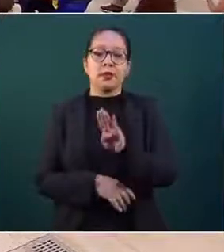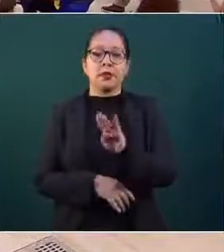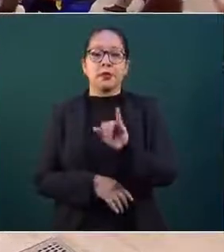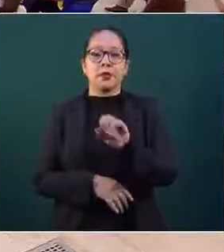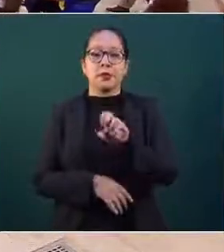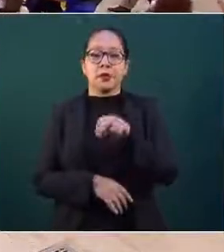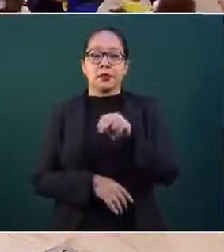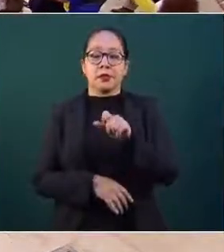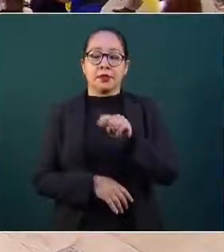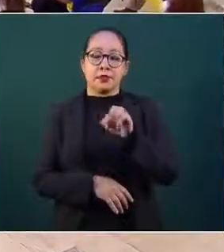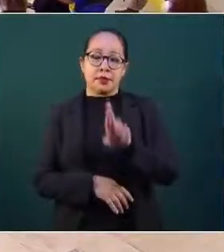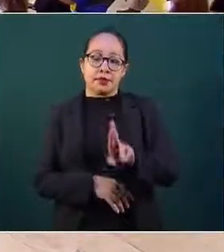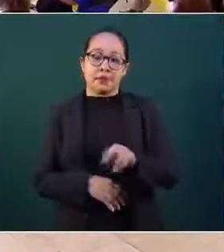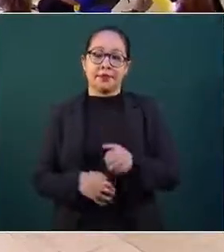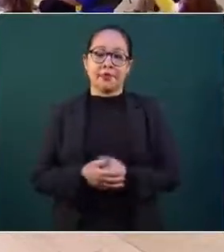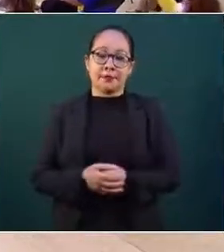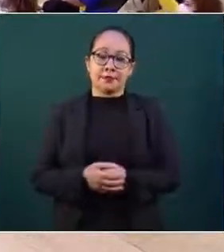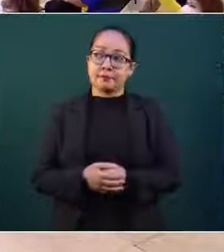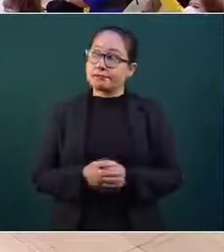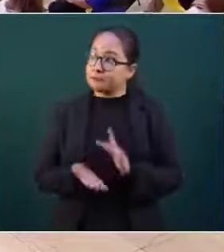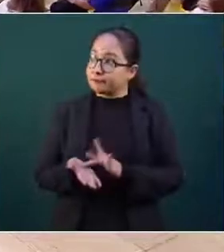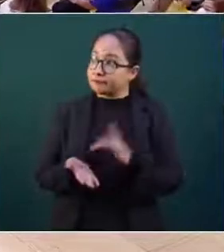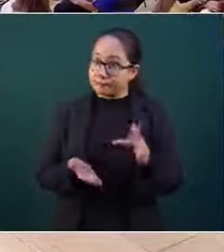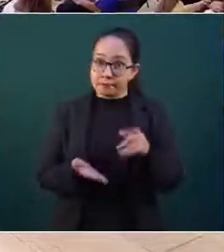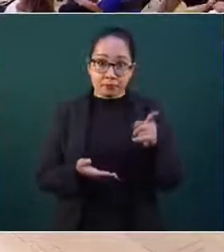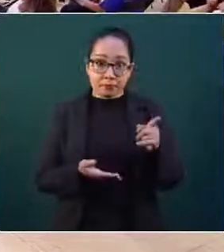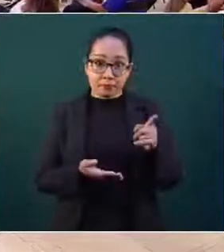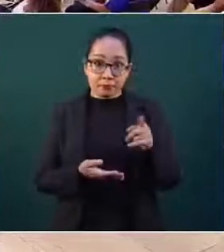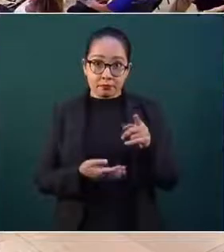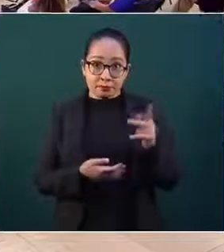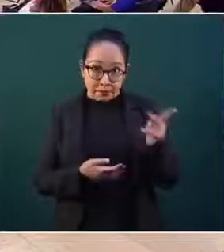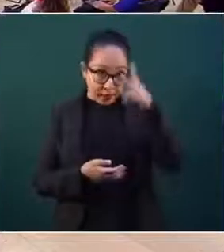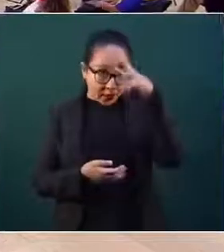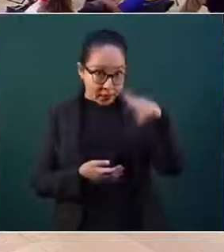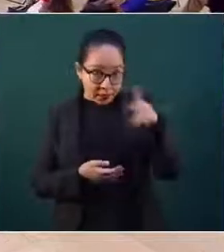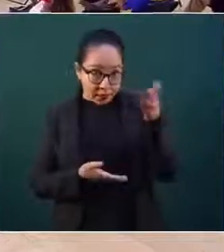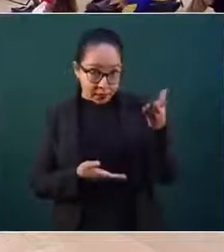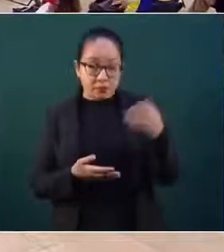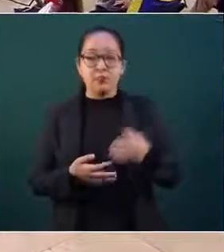Muy bien. Gracias. México.